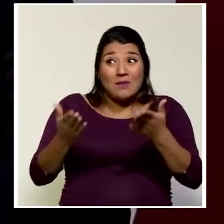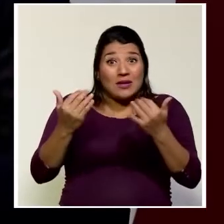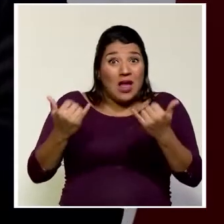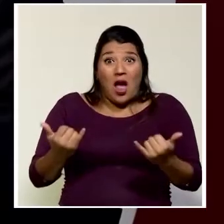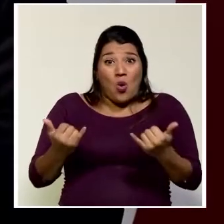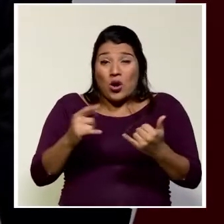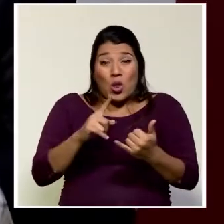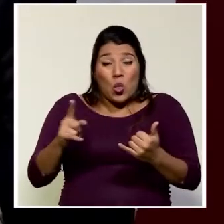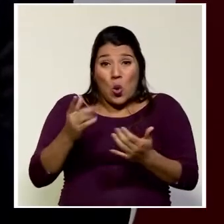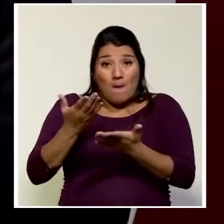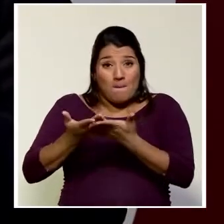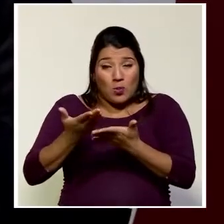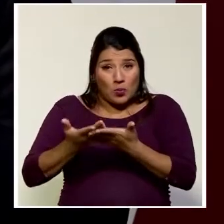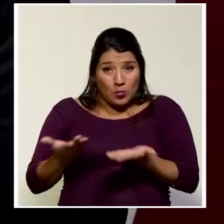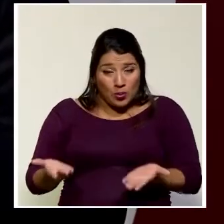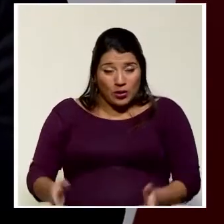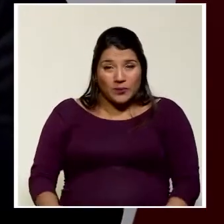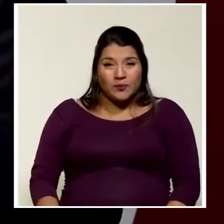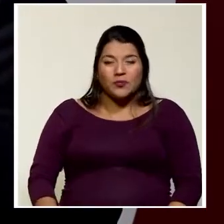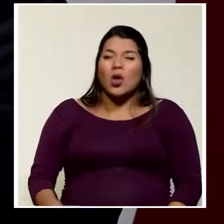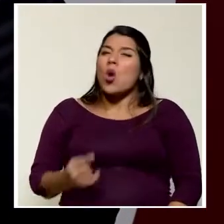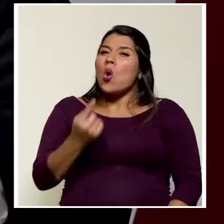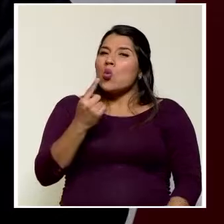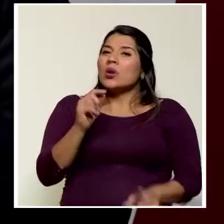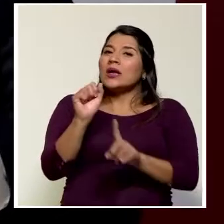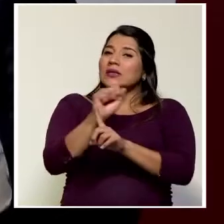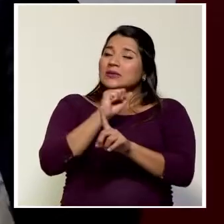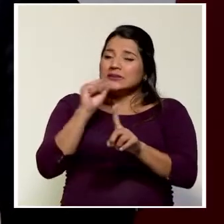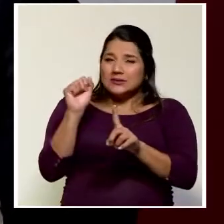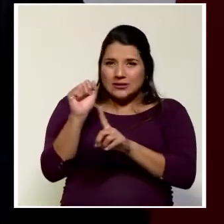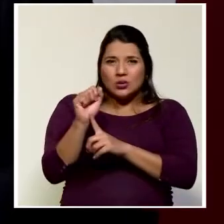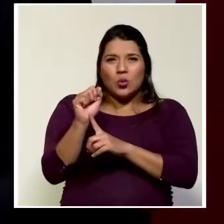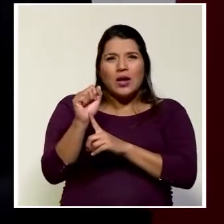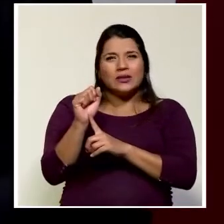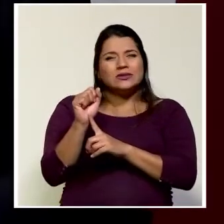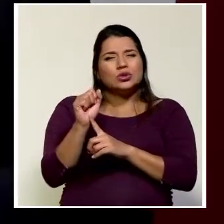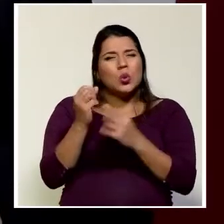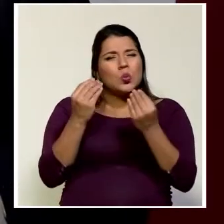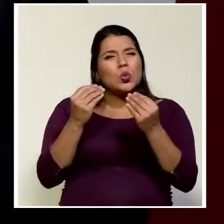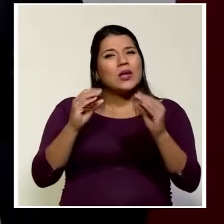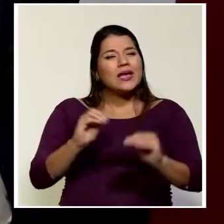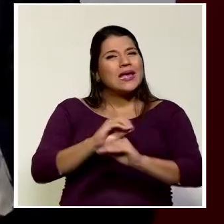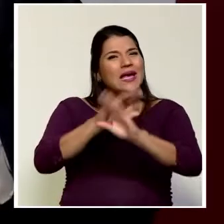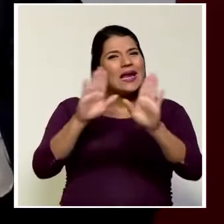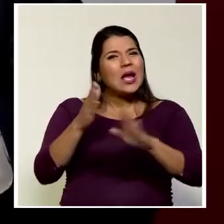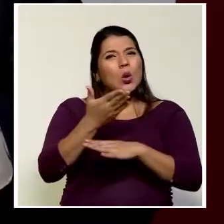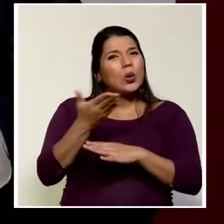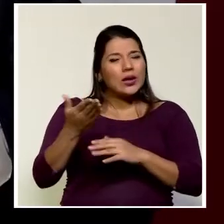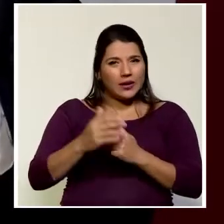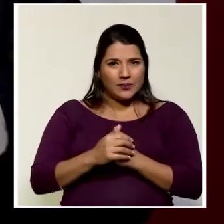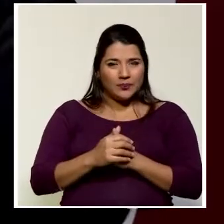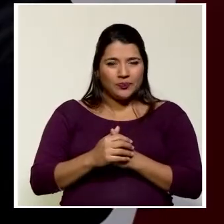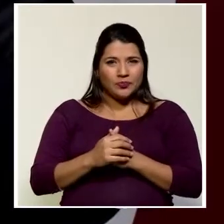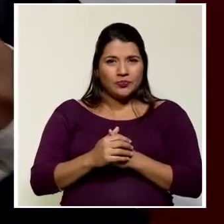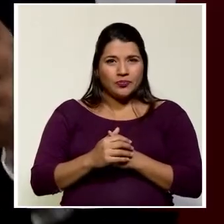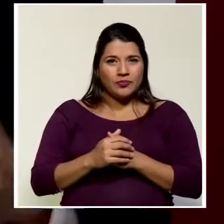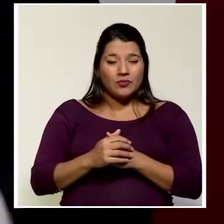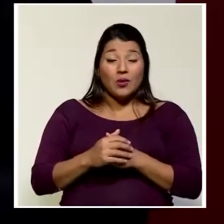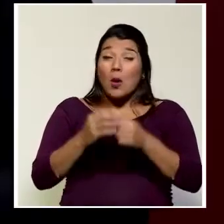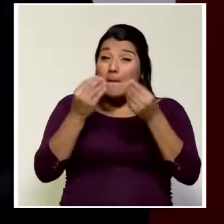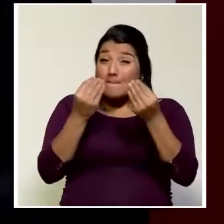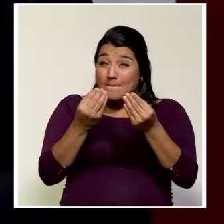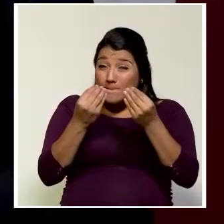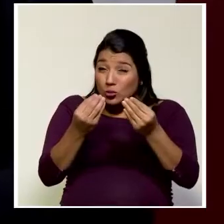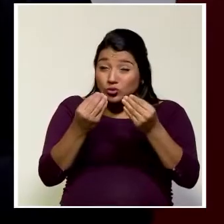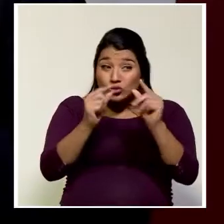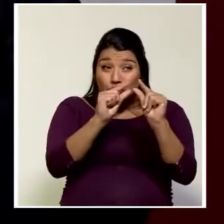este momento. Hay un fenómeno que además se vio con mucha claridad y es que